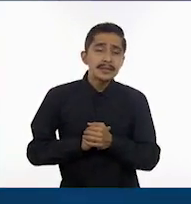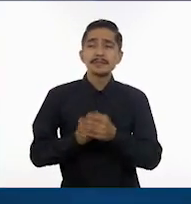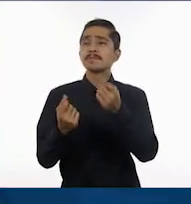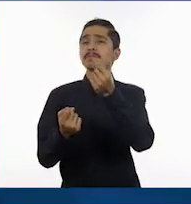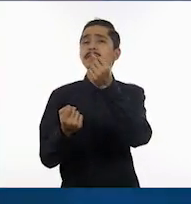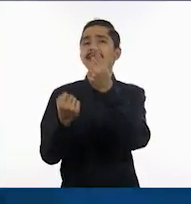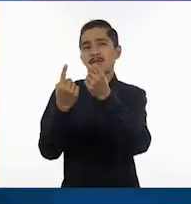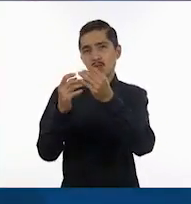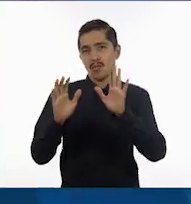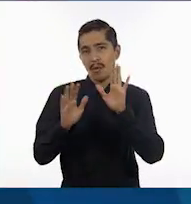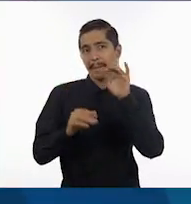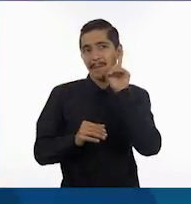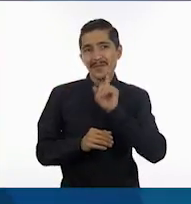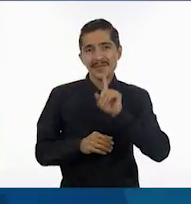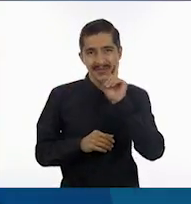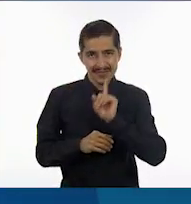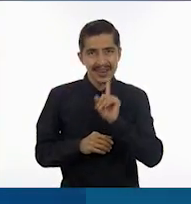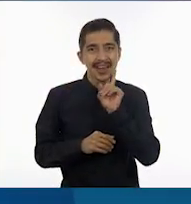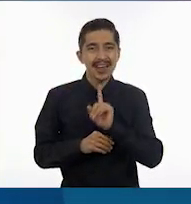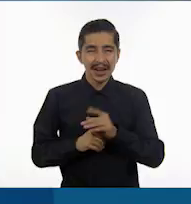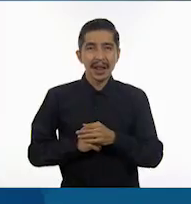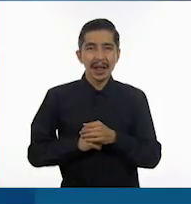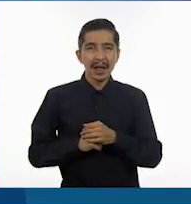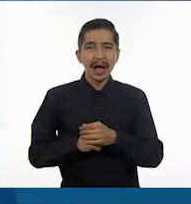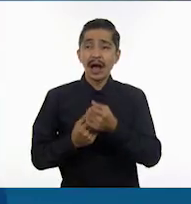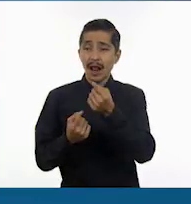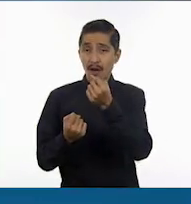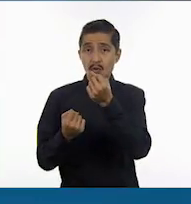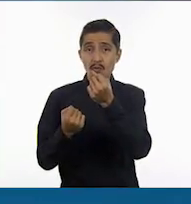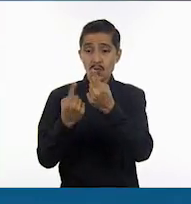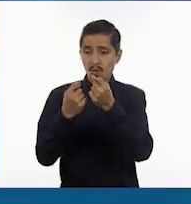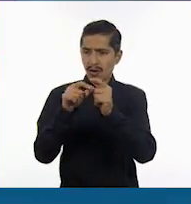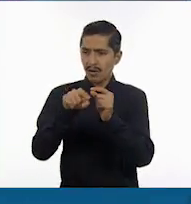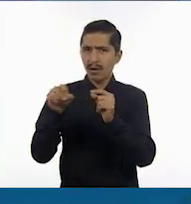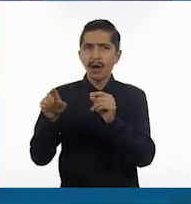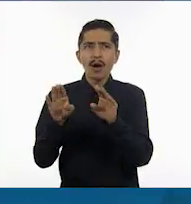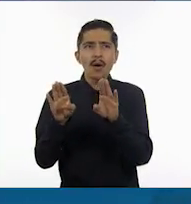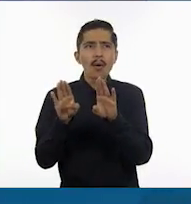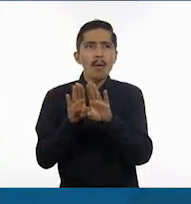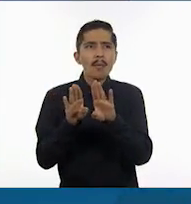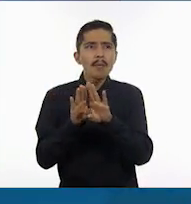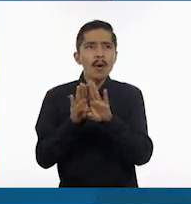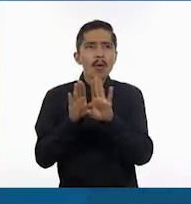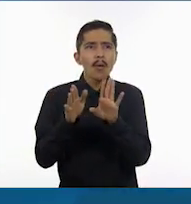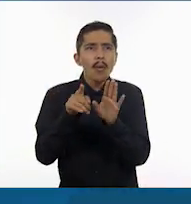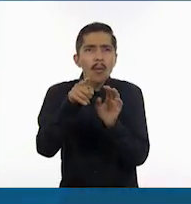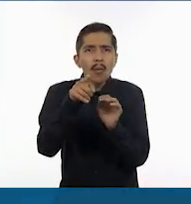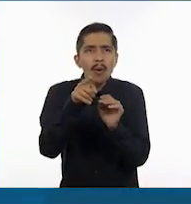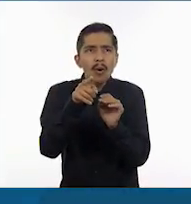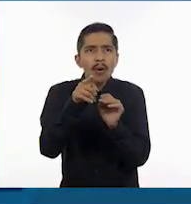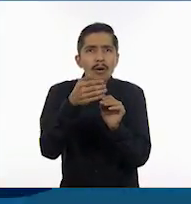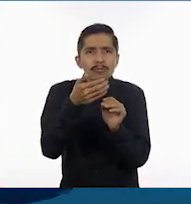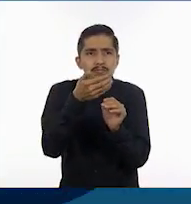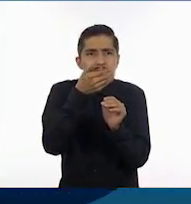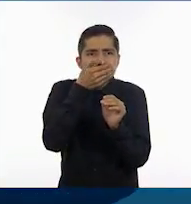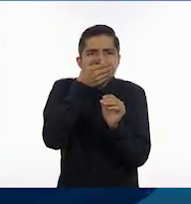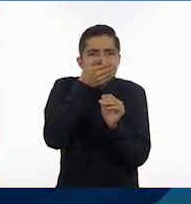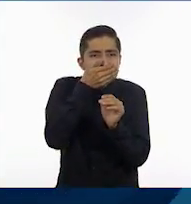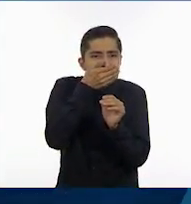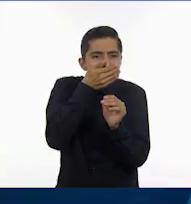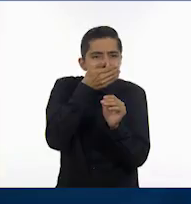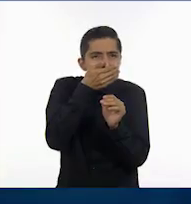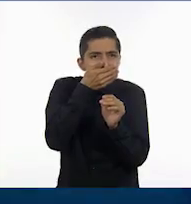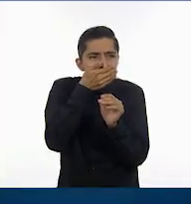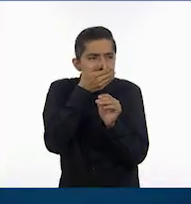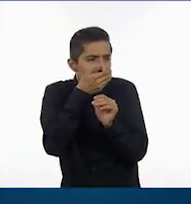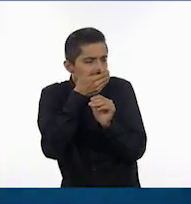algunas son mujeres y algunos de ellos tienen la boca tapada con algo que